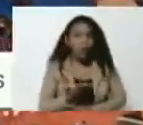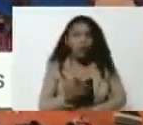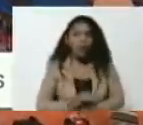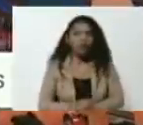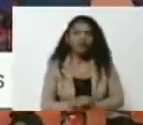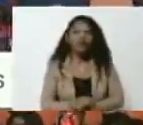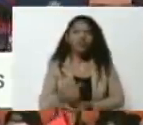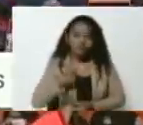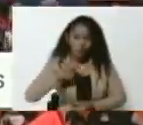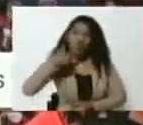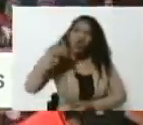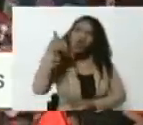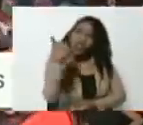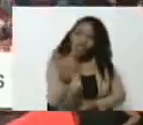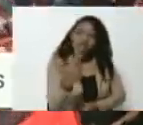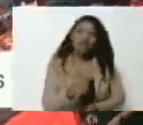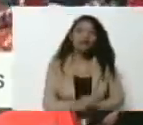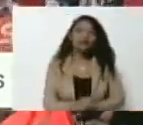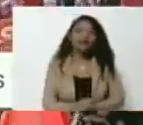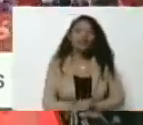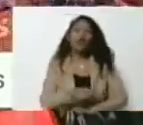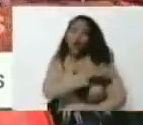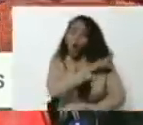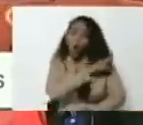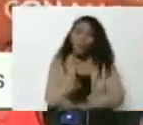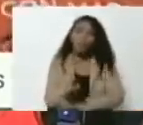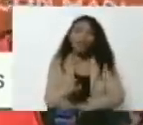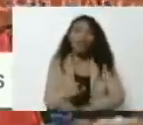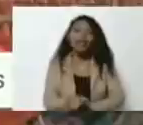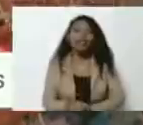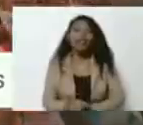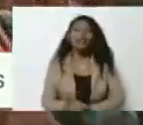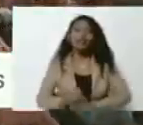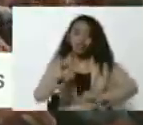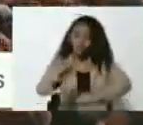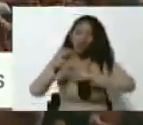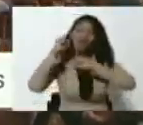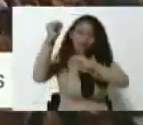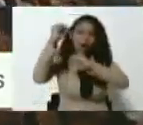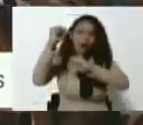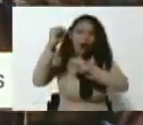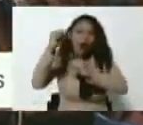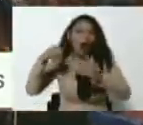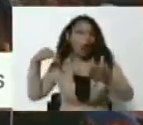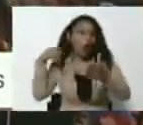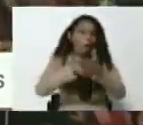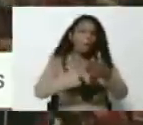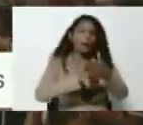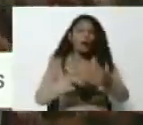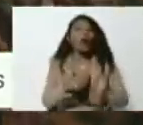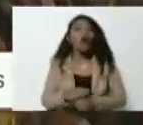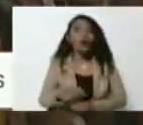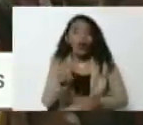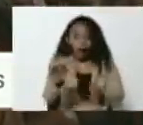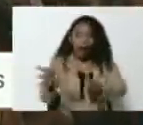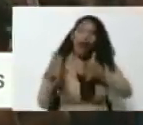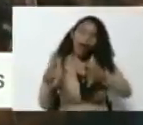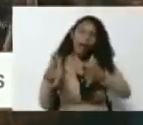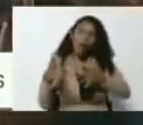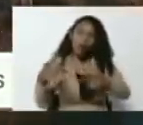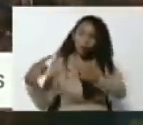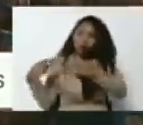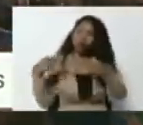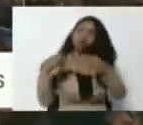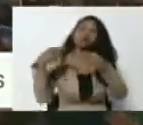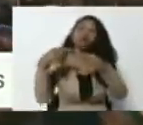Se los dije y lo cumplí. Triunfamos al golpismo. Le ganamos la pelea